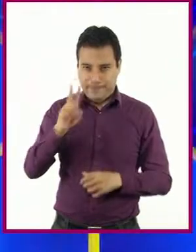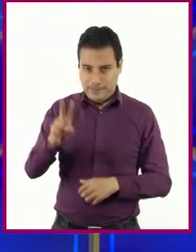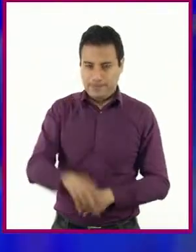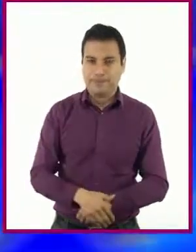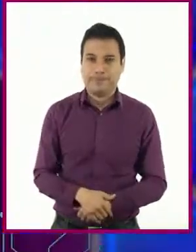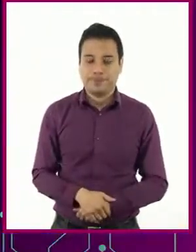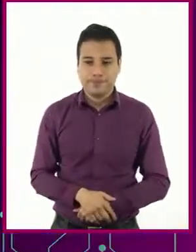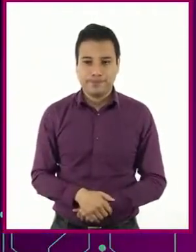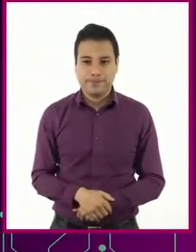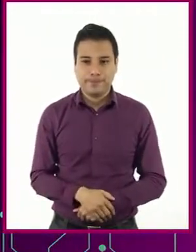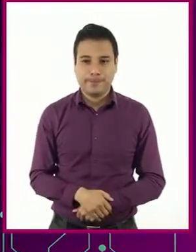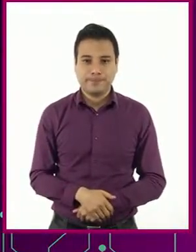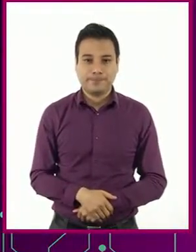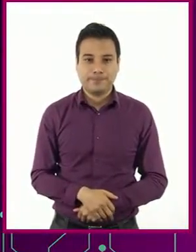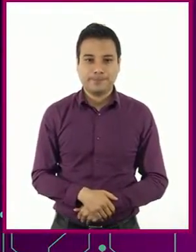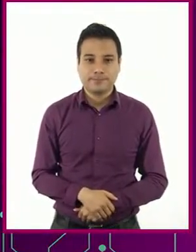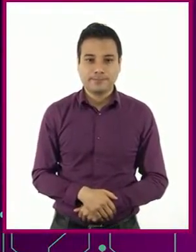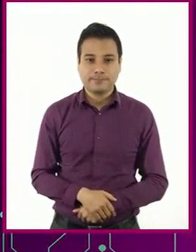¡Veamos!